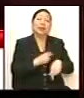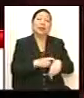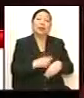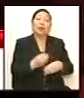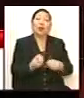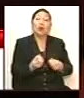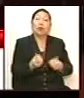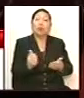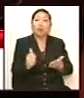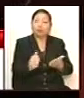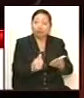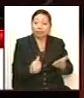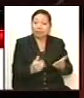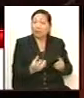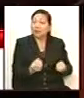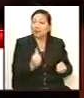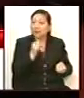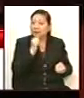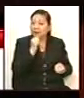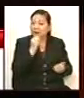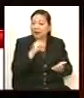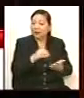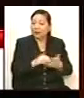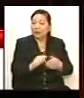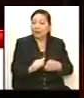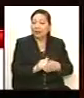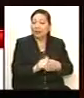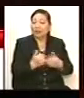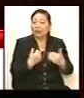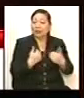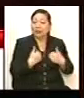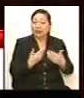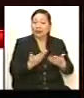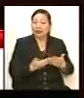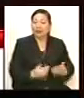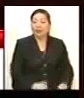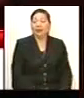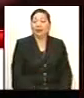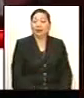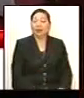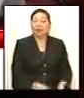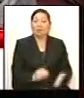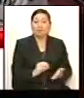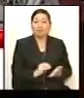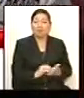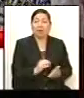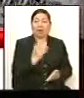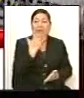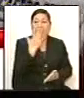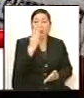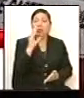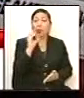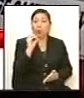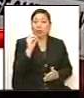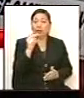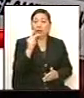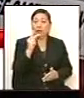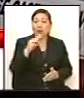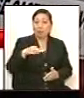han diseñado? Porque todavía es una prácticamente... Hay que entender que creo que es más de 50 kilómetros, ¿no? O algo